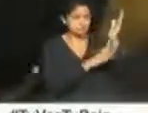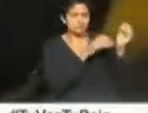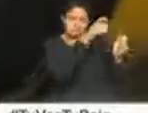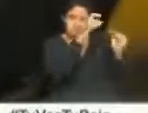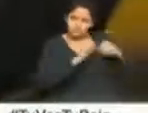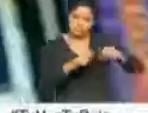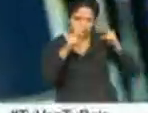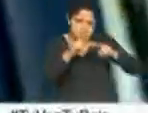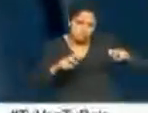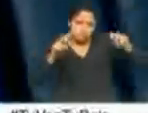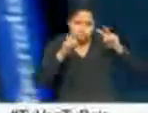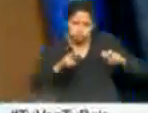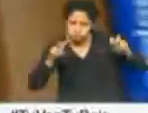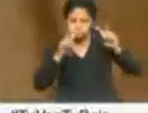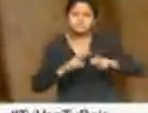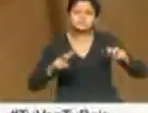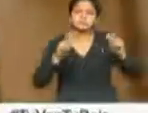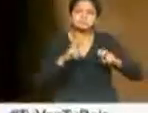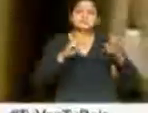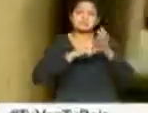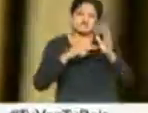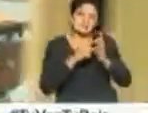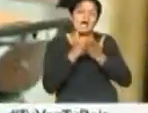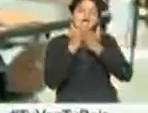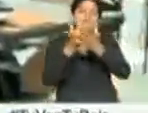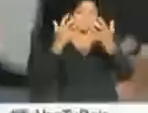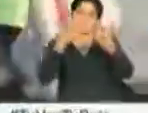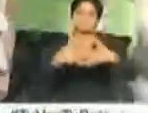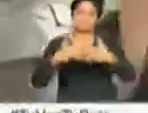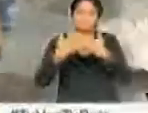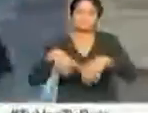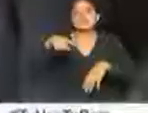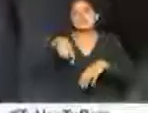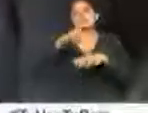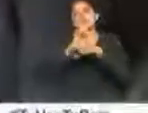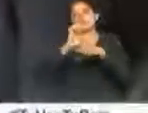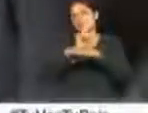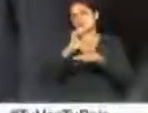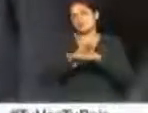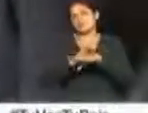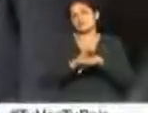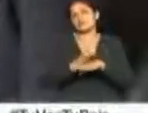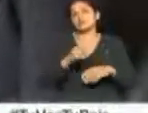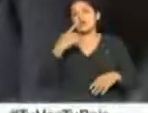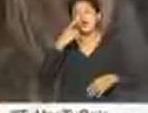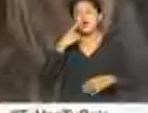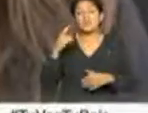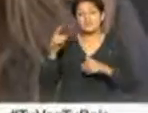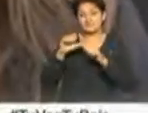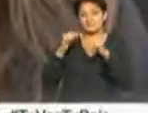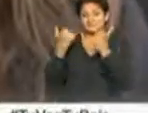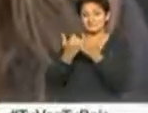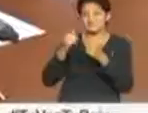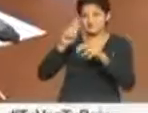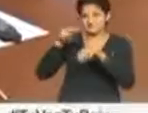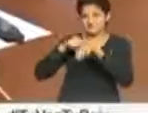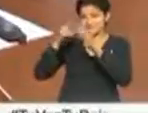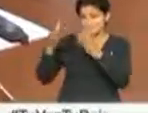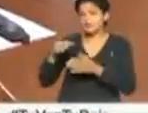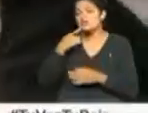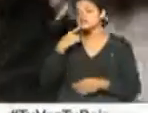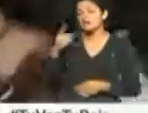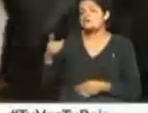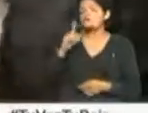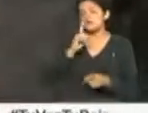de investigación que beneficien a la industria nacional, situación que, de acuerdo al asambleísta Go, permitirá la transición de Ecuador hacia una